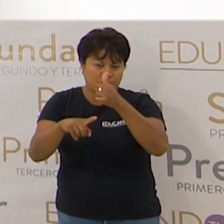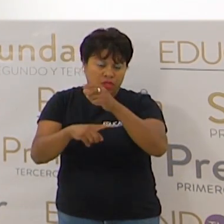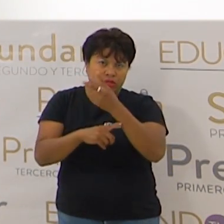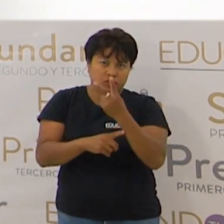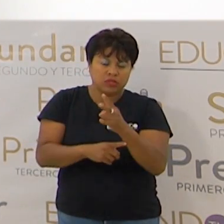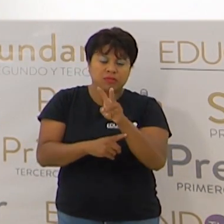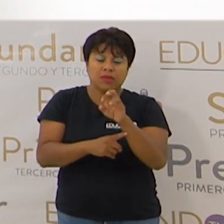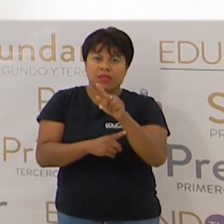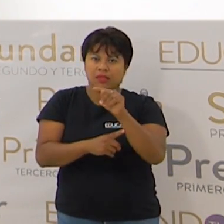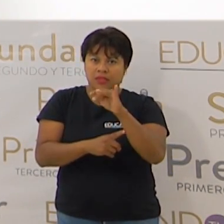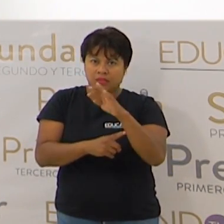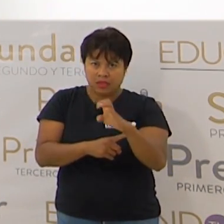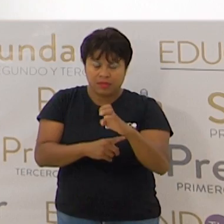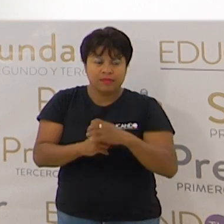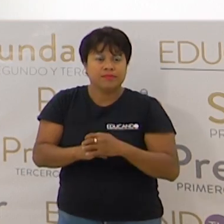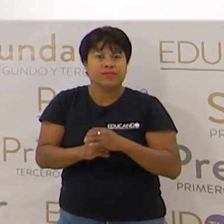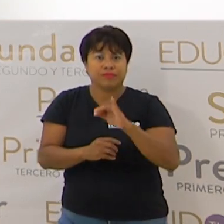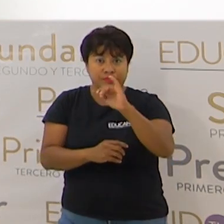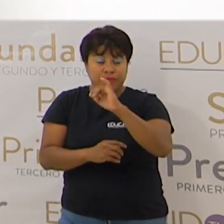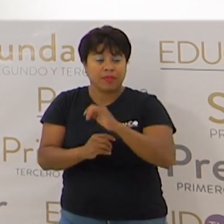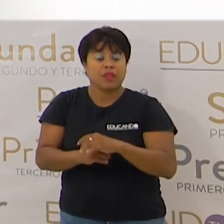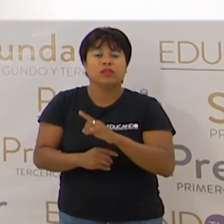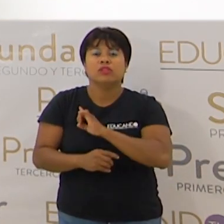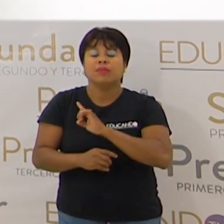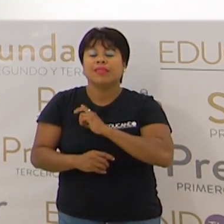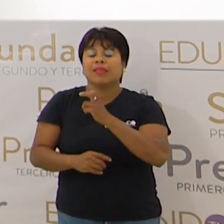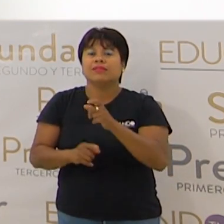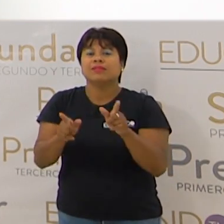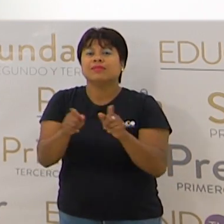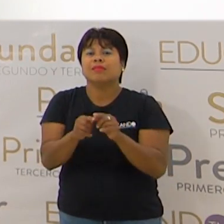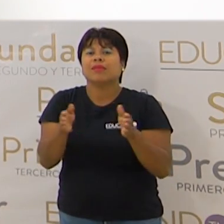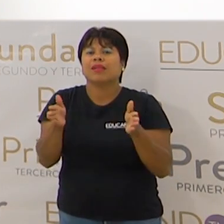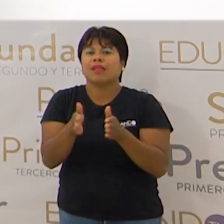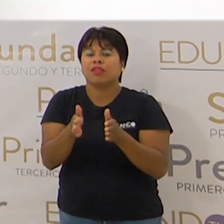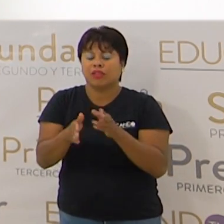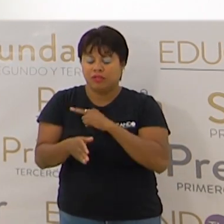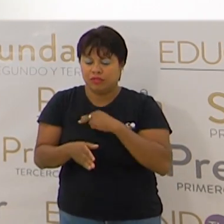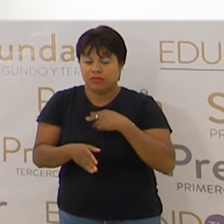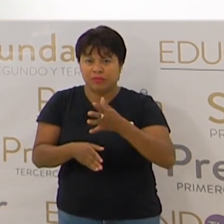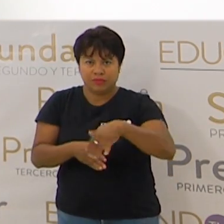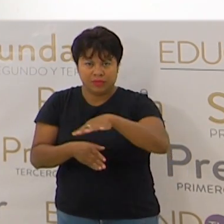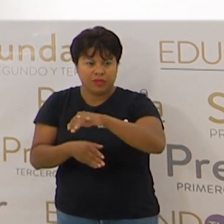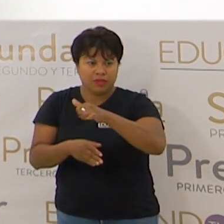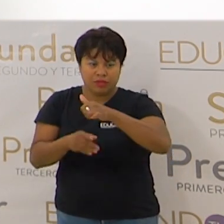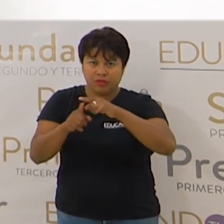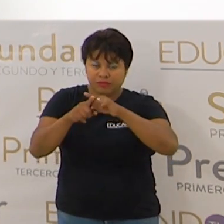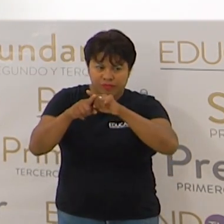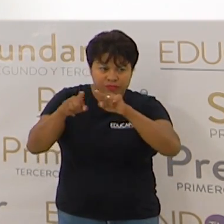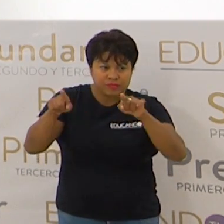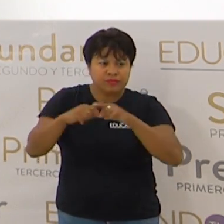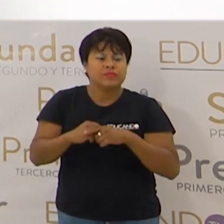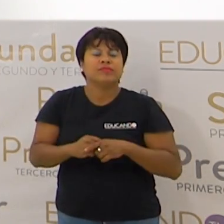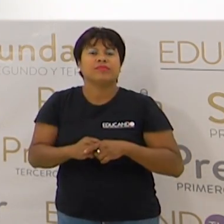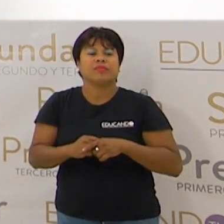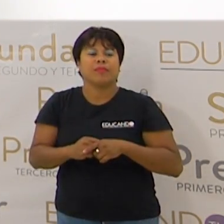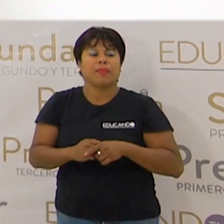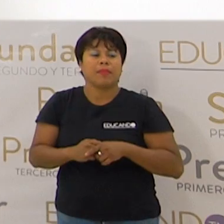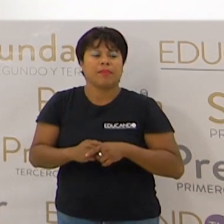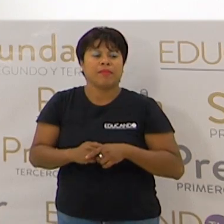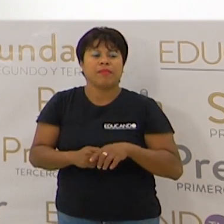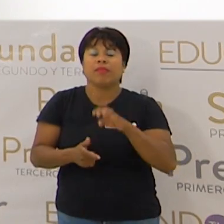dos vértices, ¿sí? Nada más que esta está pequeña, vamos a buscar una un poquito más grande, ¿sí? Aquí ya tenemos